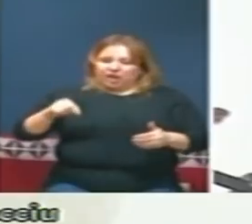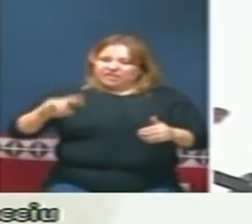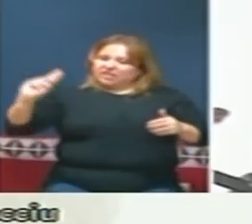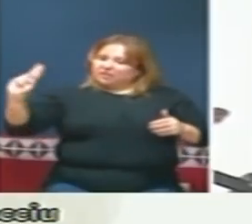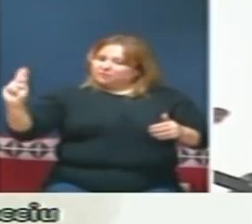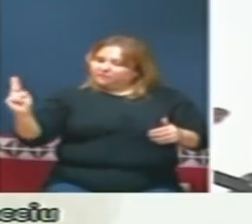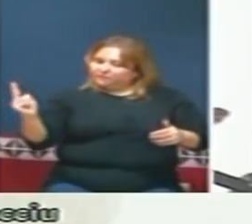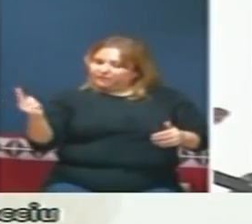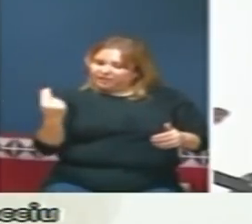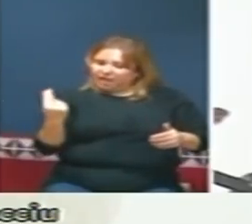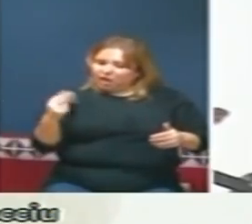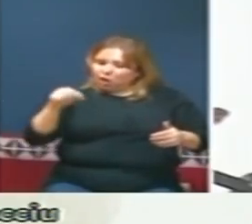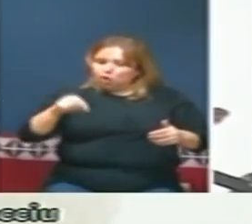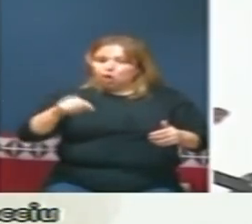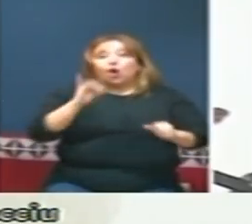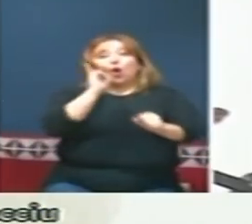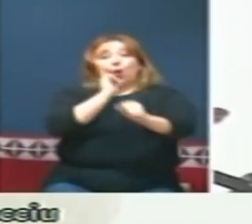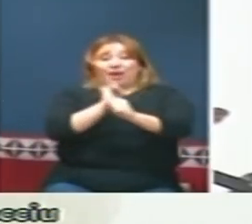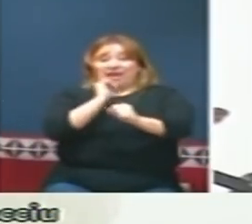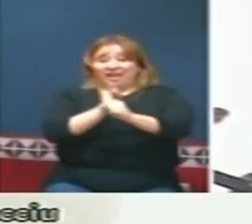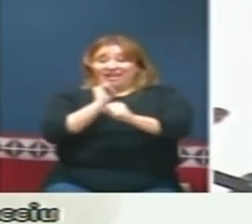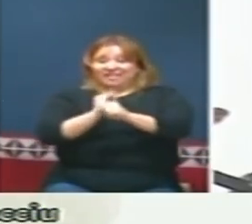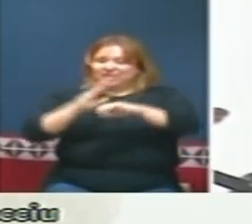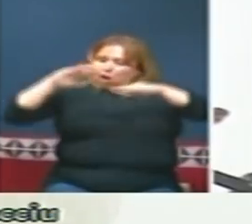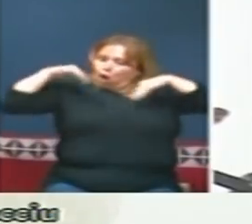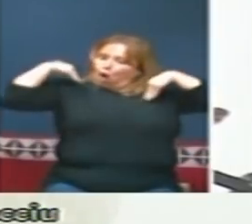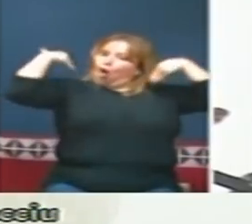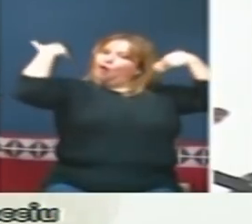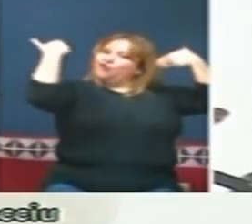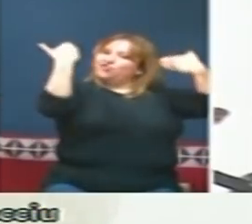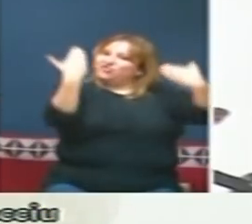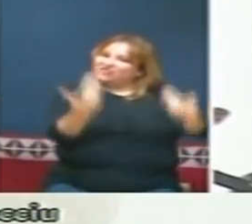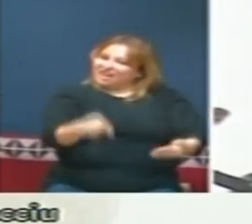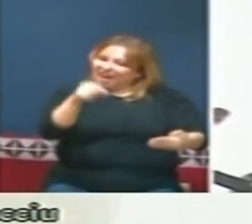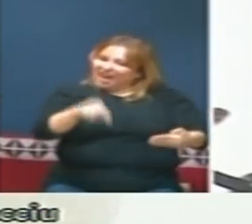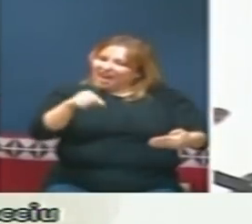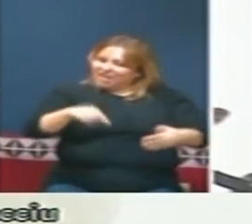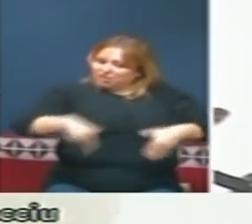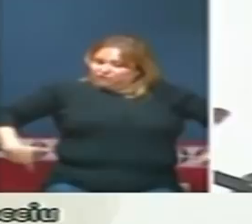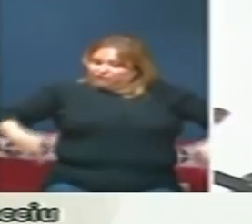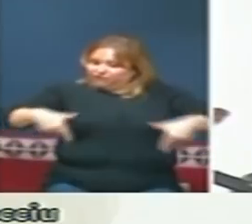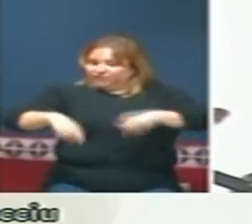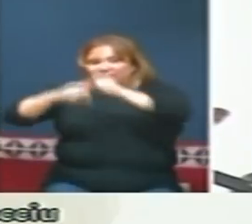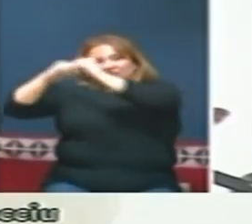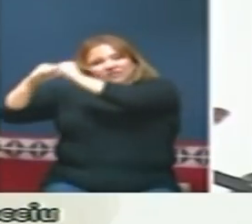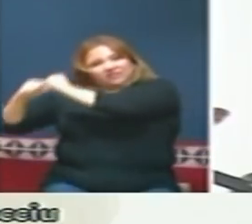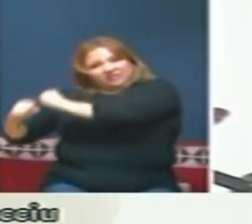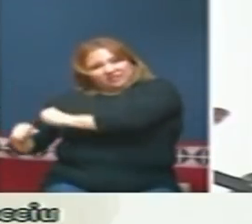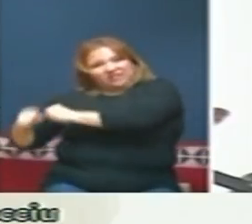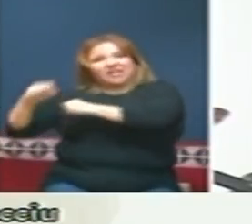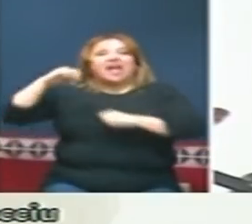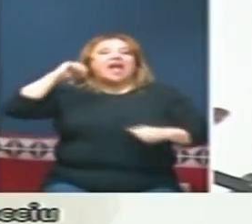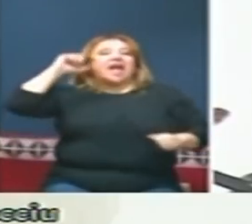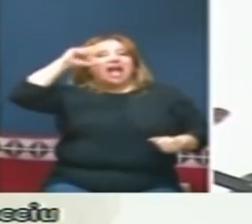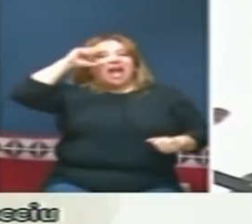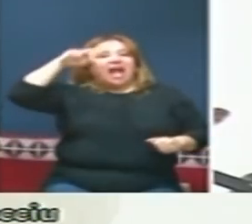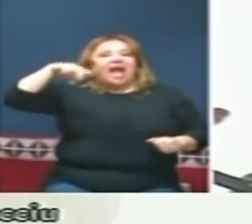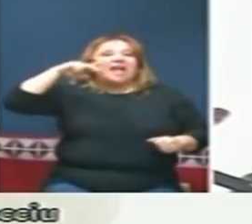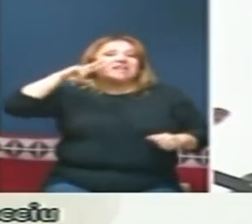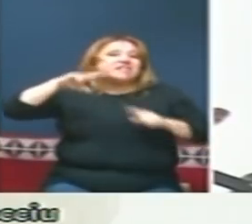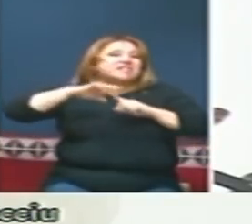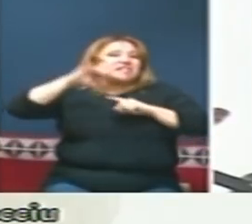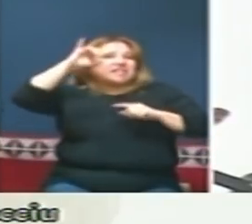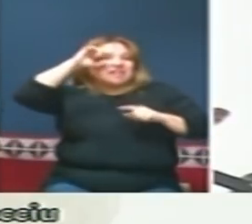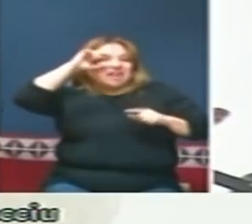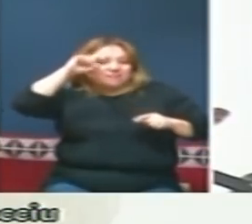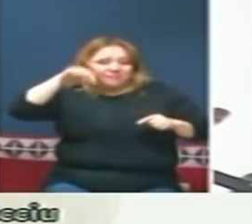la Iglesia se complace en reconocer que Enrique Ángel Angelelli, obispo de La